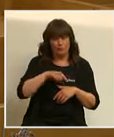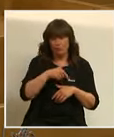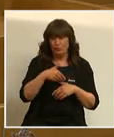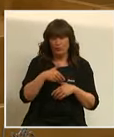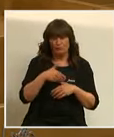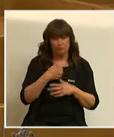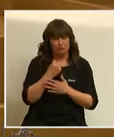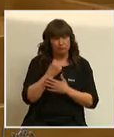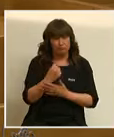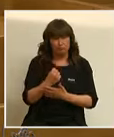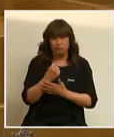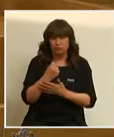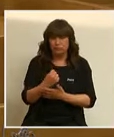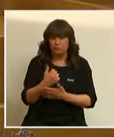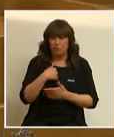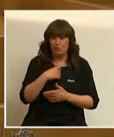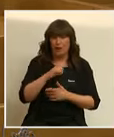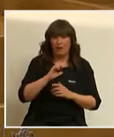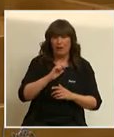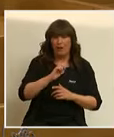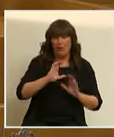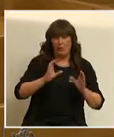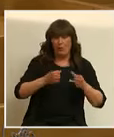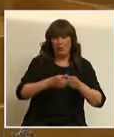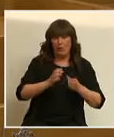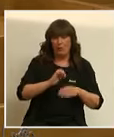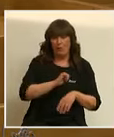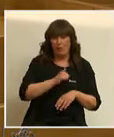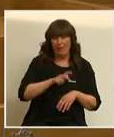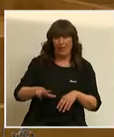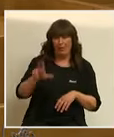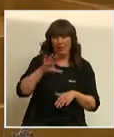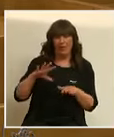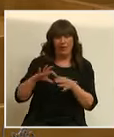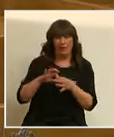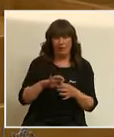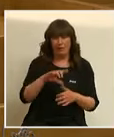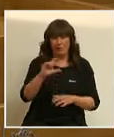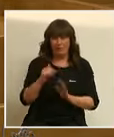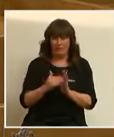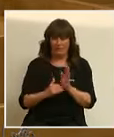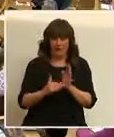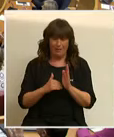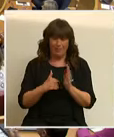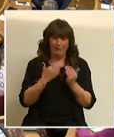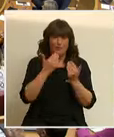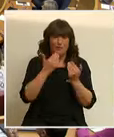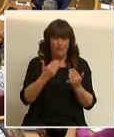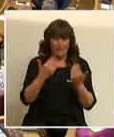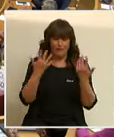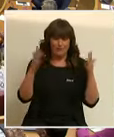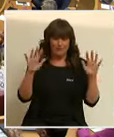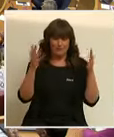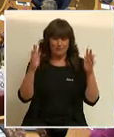de Policía Nacional adscrita a la Comunidad Valenciana. Muchas gracias.